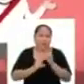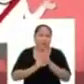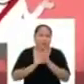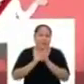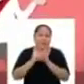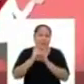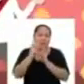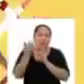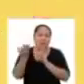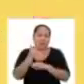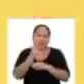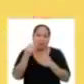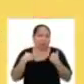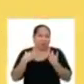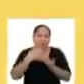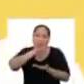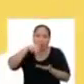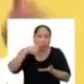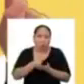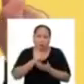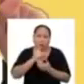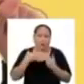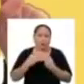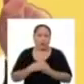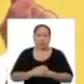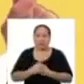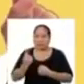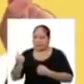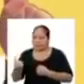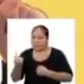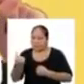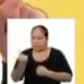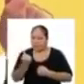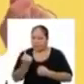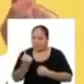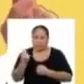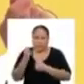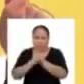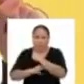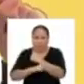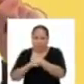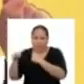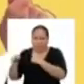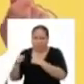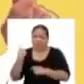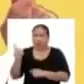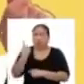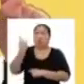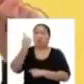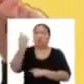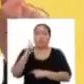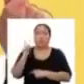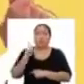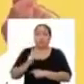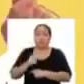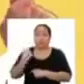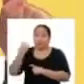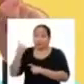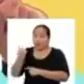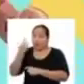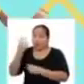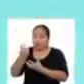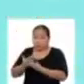desarrollarse muchísimo. De hecho, ningún país es autosuficiente, porque ninguno puede producir todo lo que necesita por sí